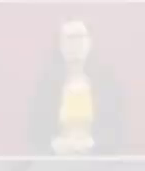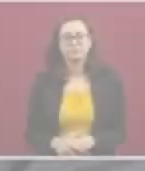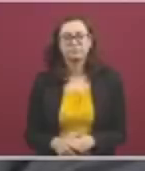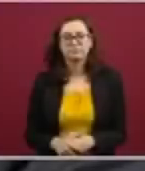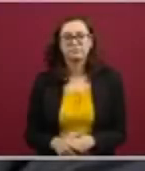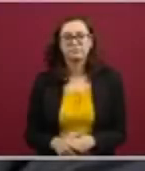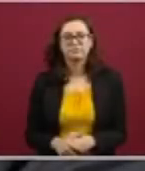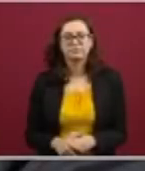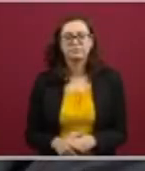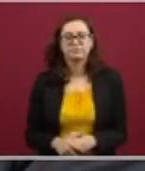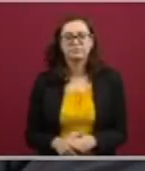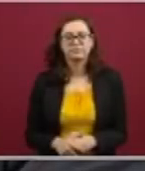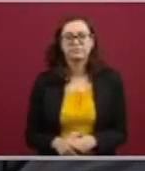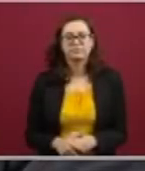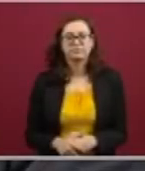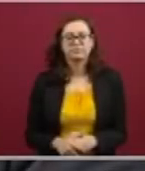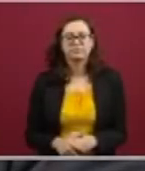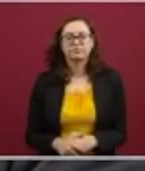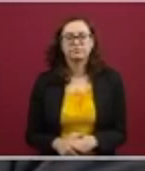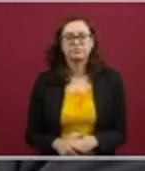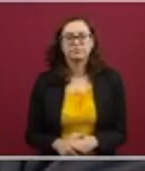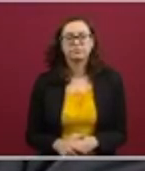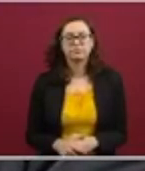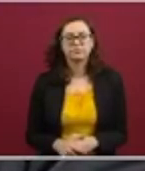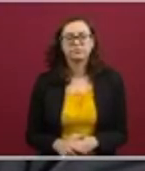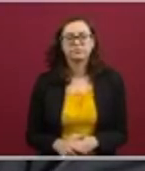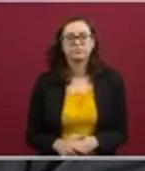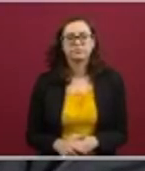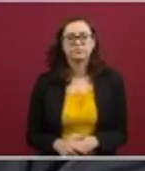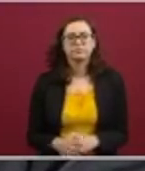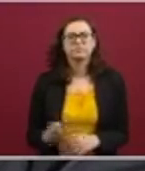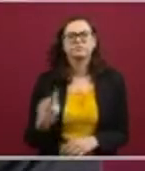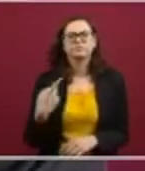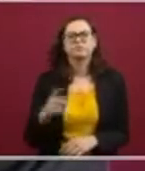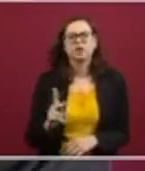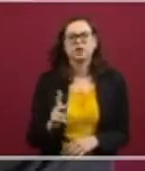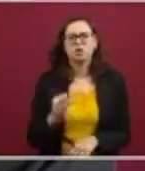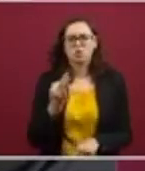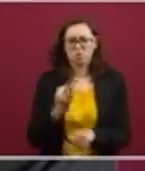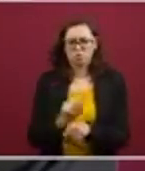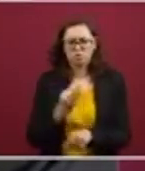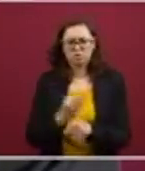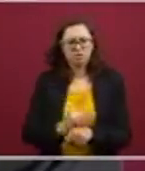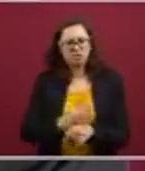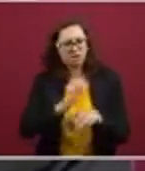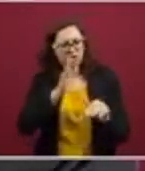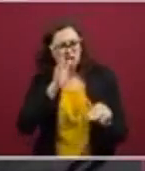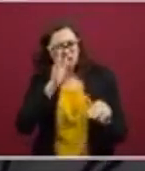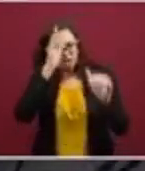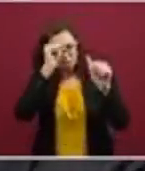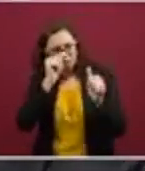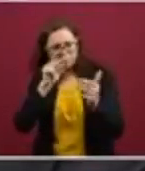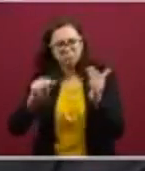gobierno. Esto demuestra la confianza que